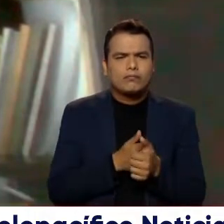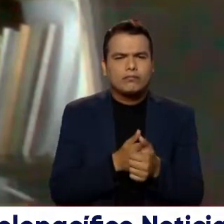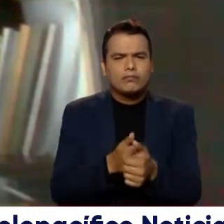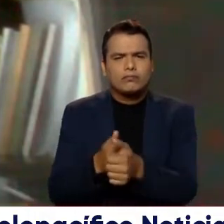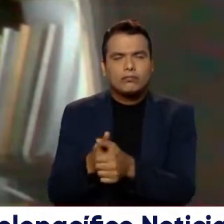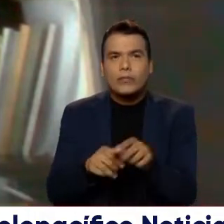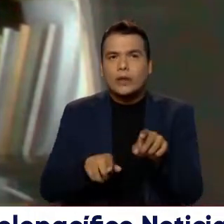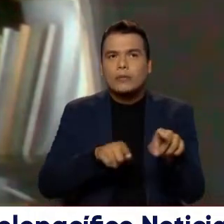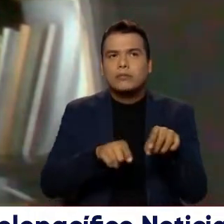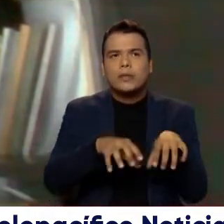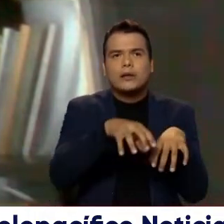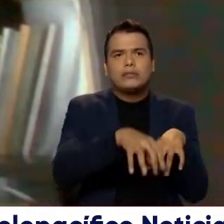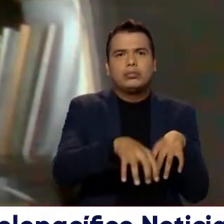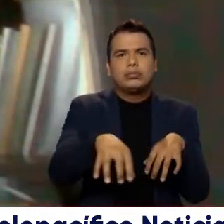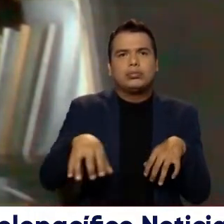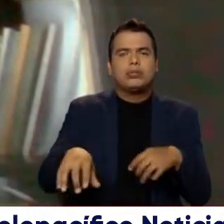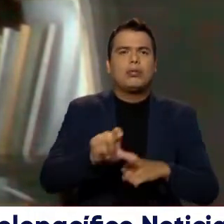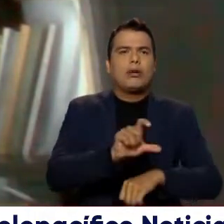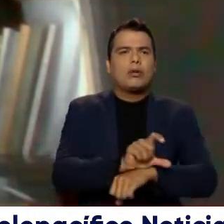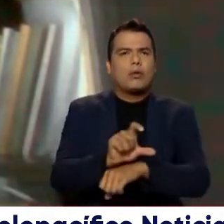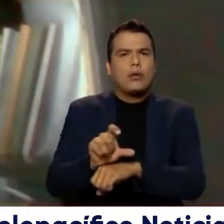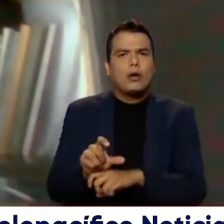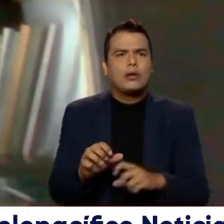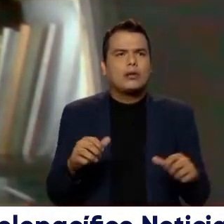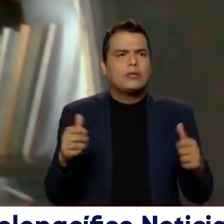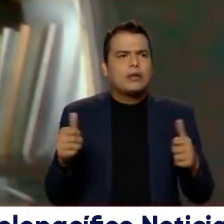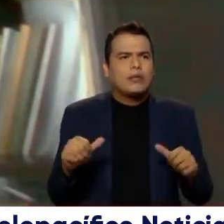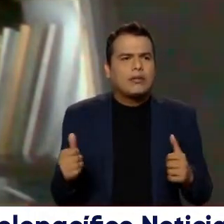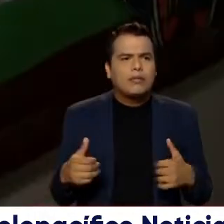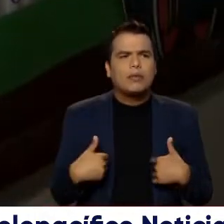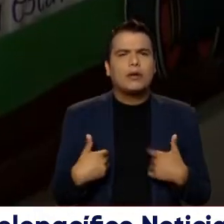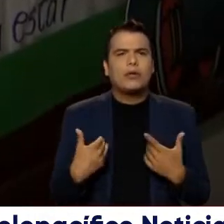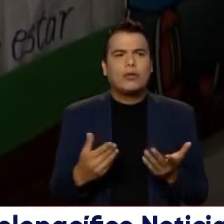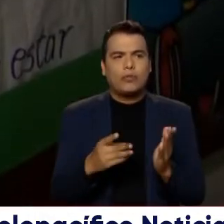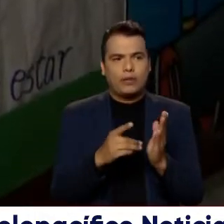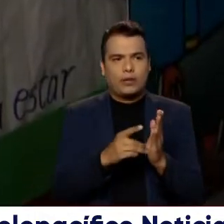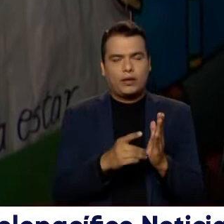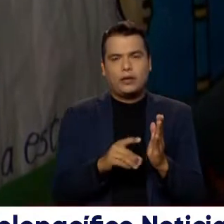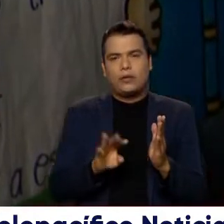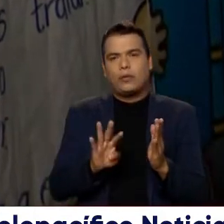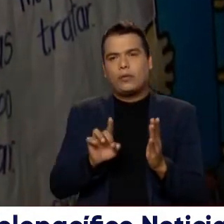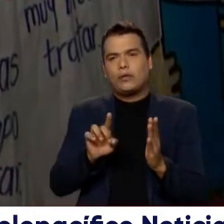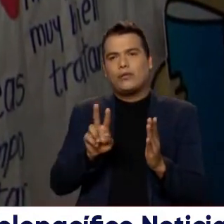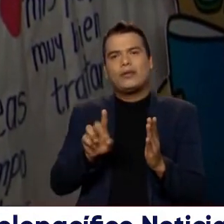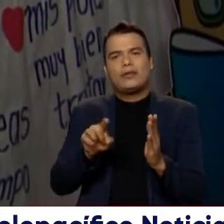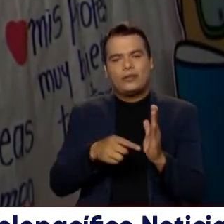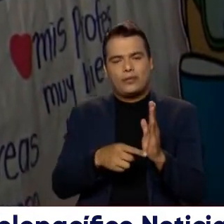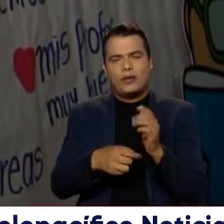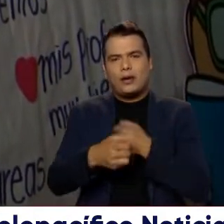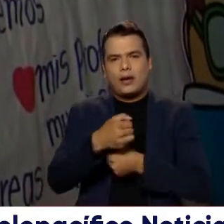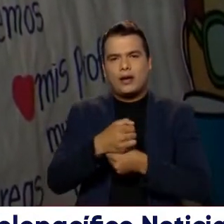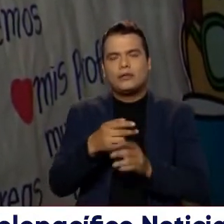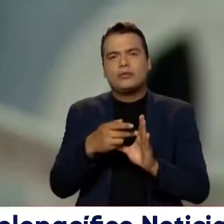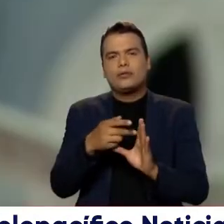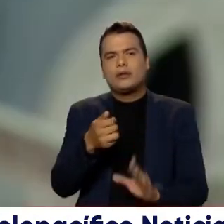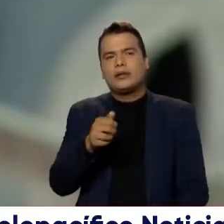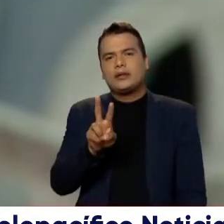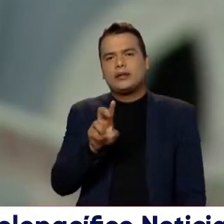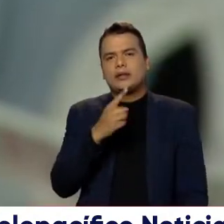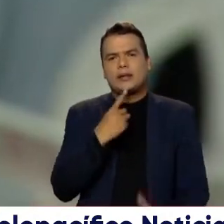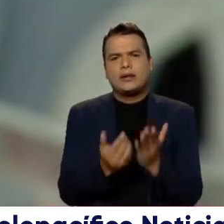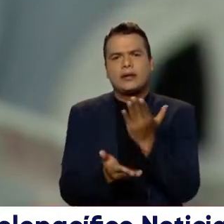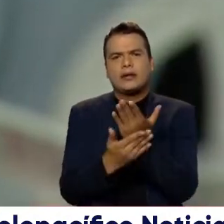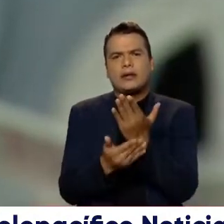seguimiento a los establecimientos y mirar cómo podemos modificar el decreto 4121 del 2017 que establece